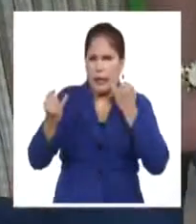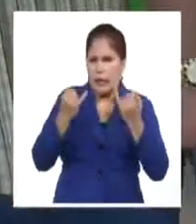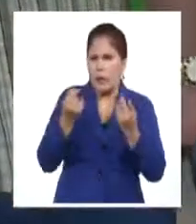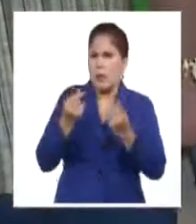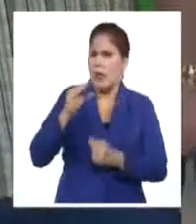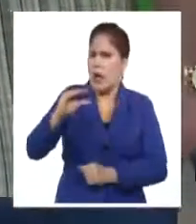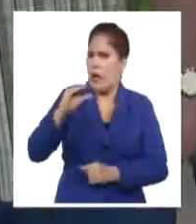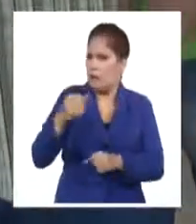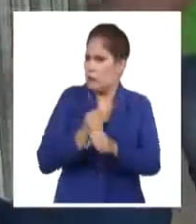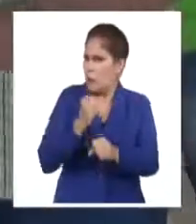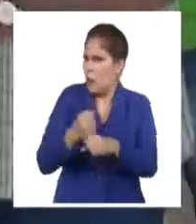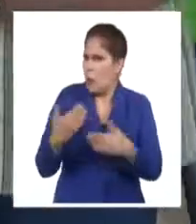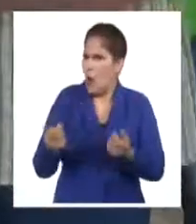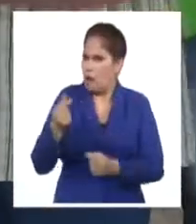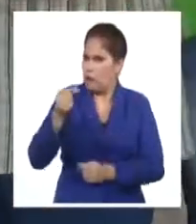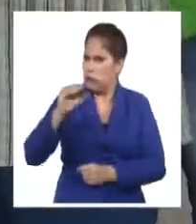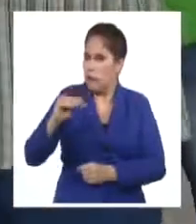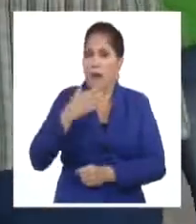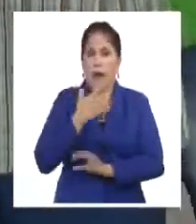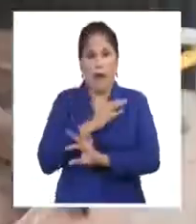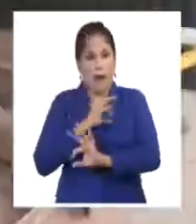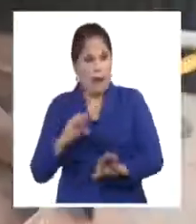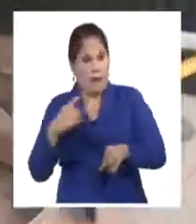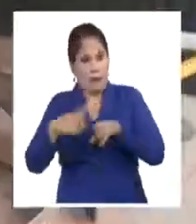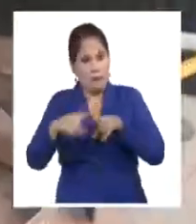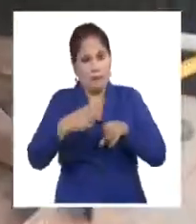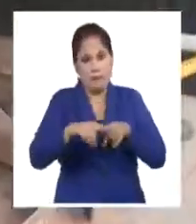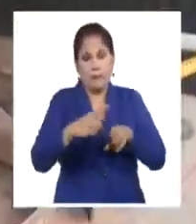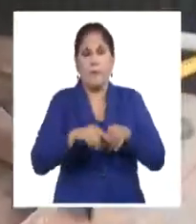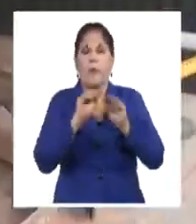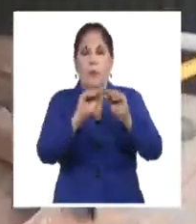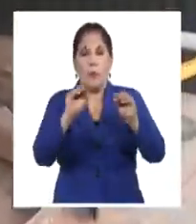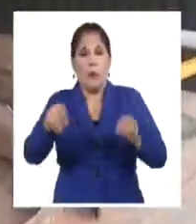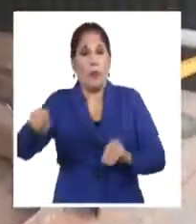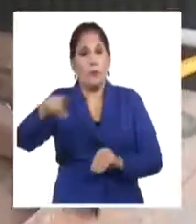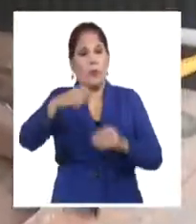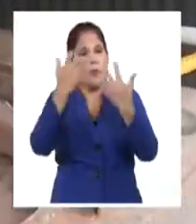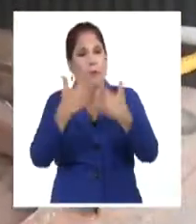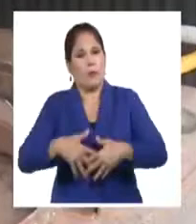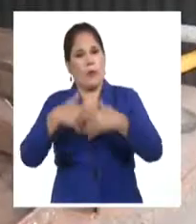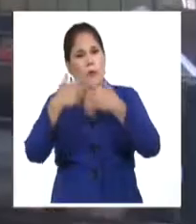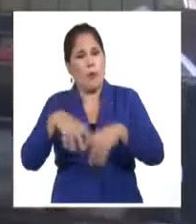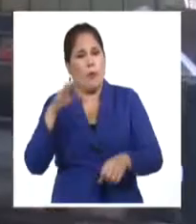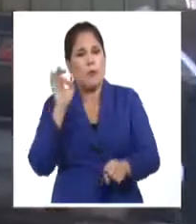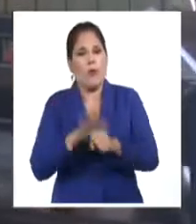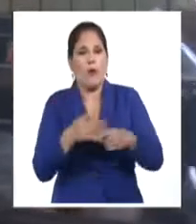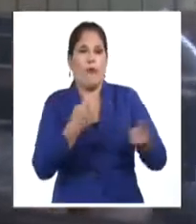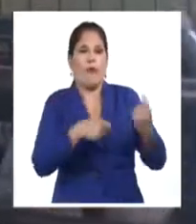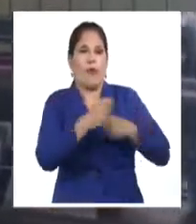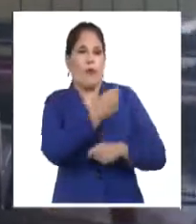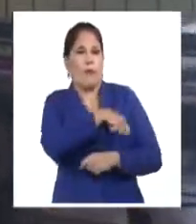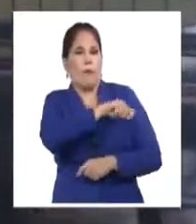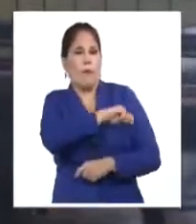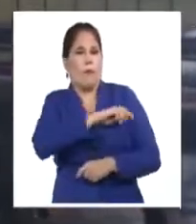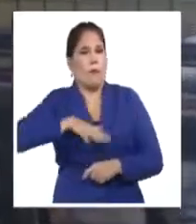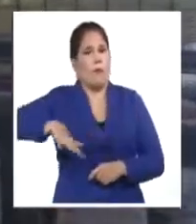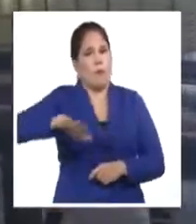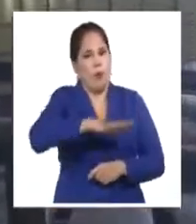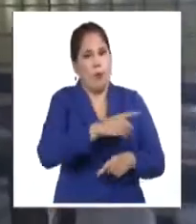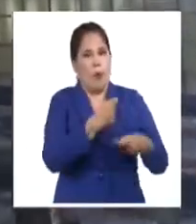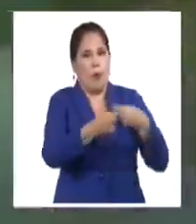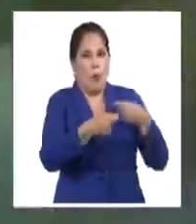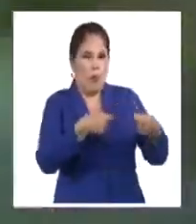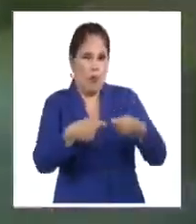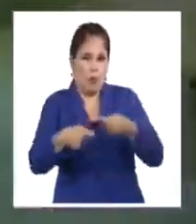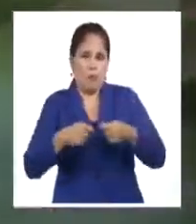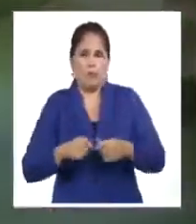salario de los trabajadores, la calidad de las materias primas y convocó a incrementar la producción para iniciar las ventas a la población a través del comercio